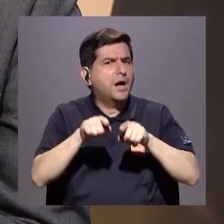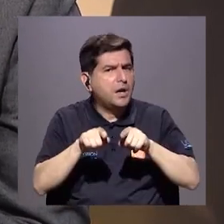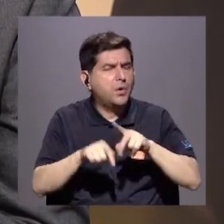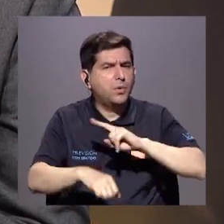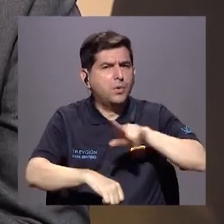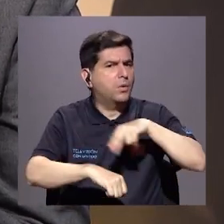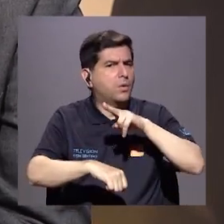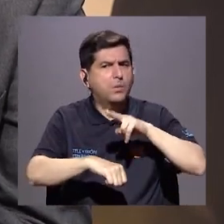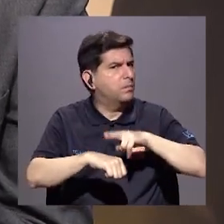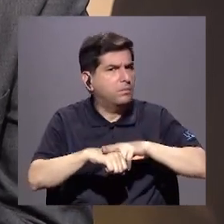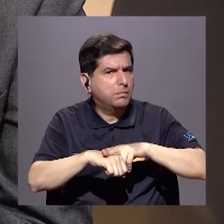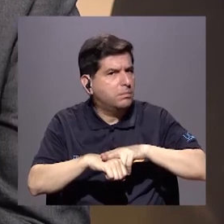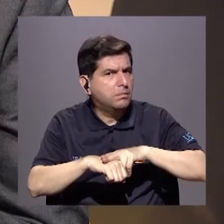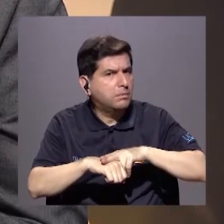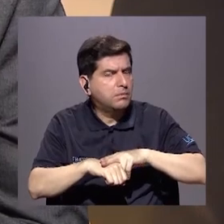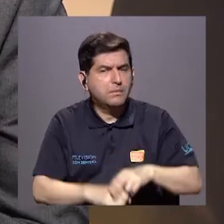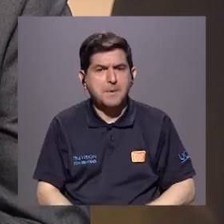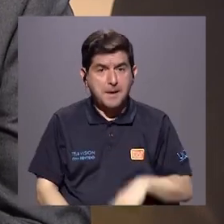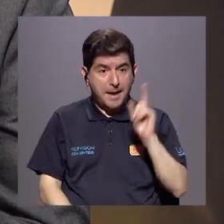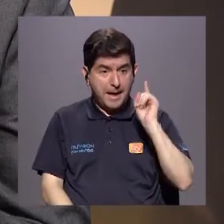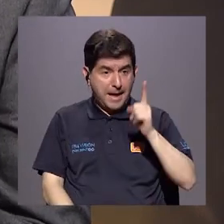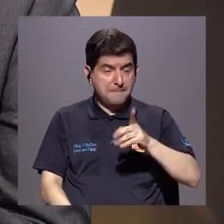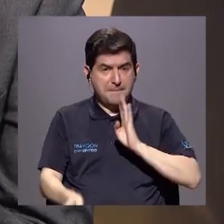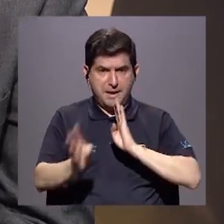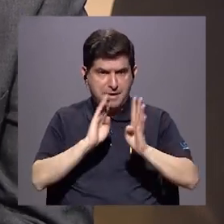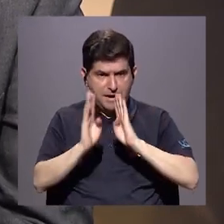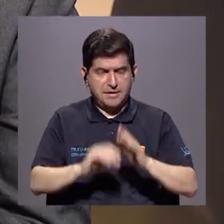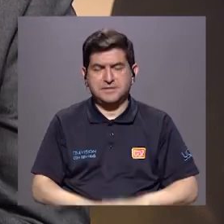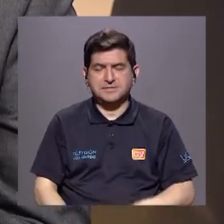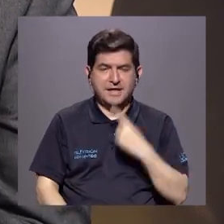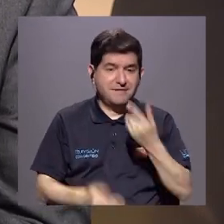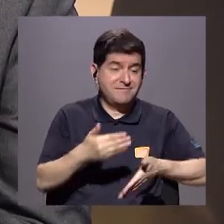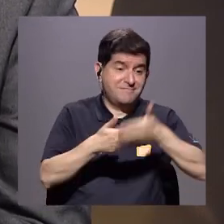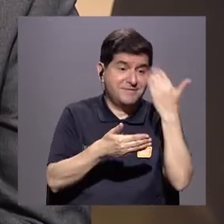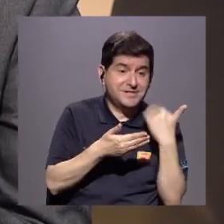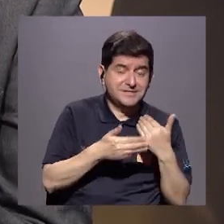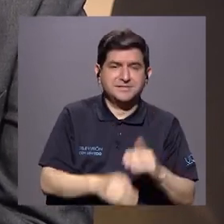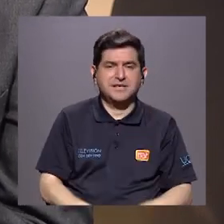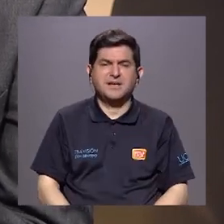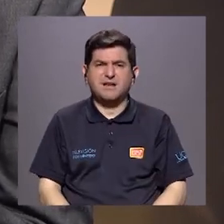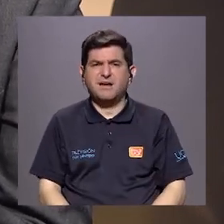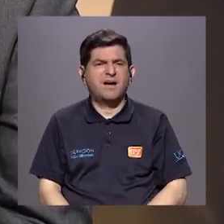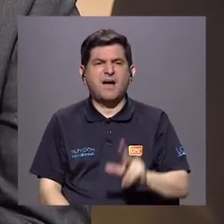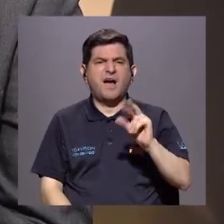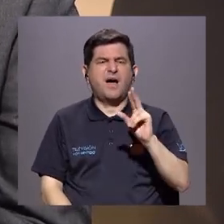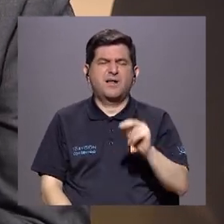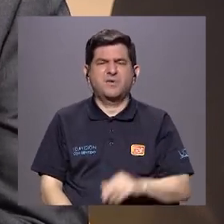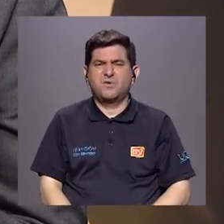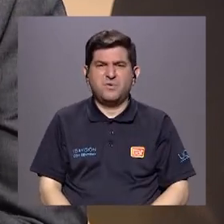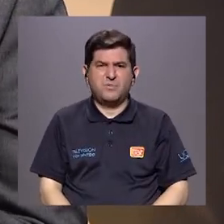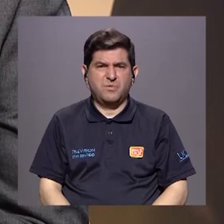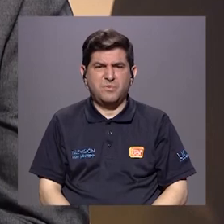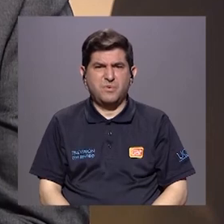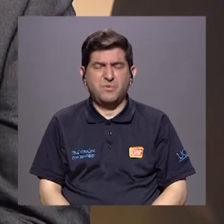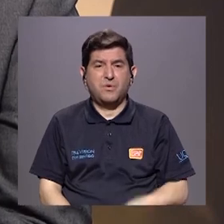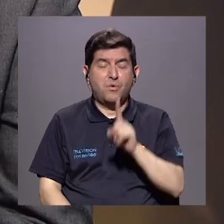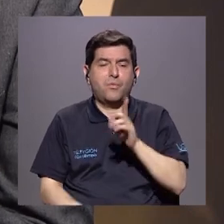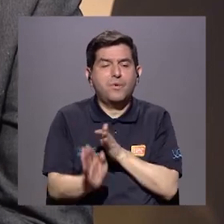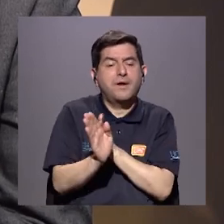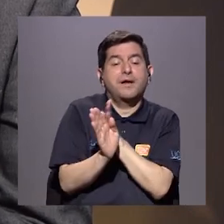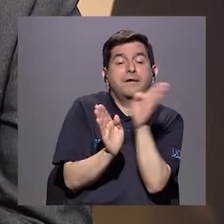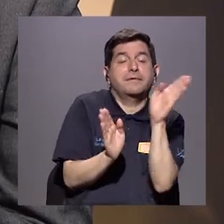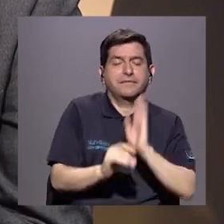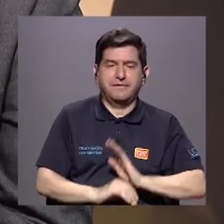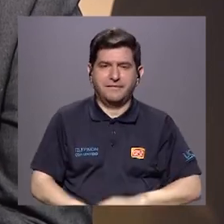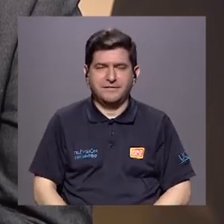no es si hay amenazas verbales y no verbales lo que decíamos por ejemplo es decir no ustedes si una indirecta podría